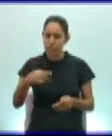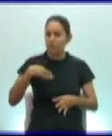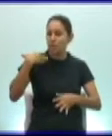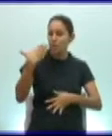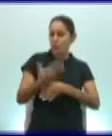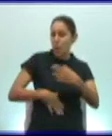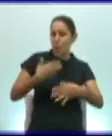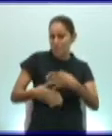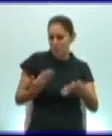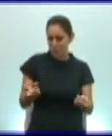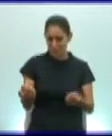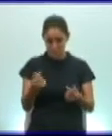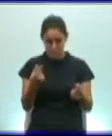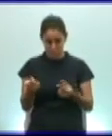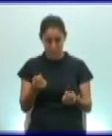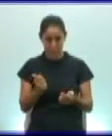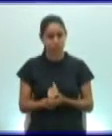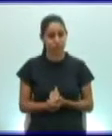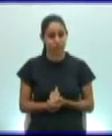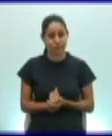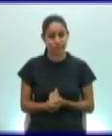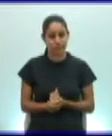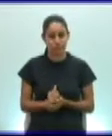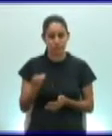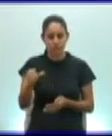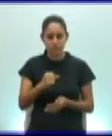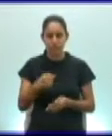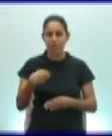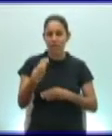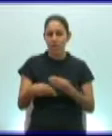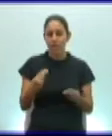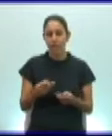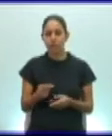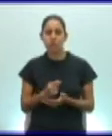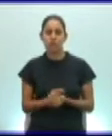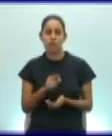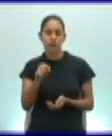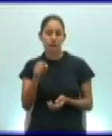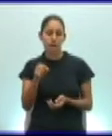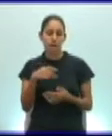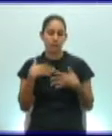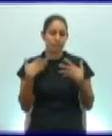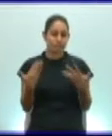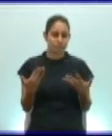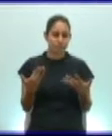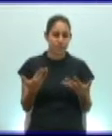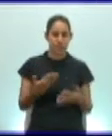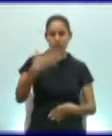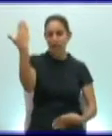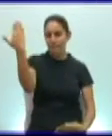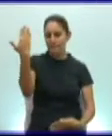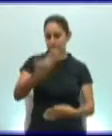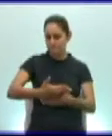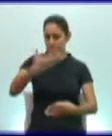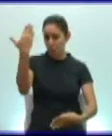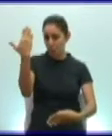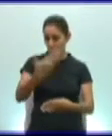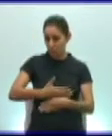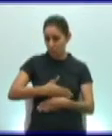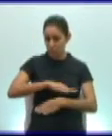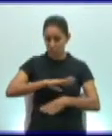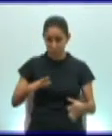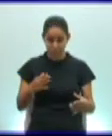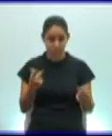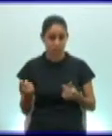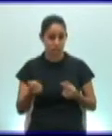se está implementando todo, una serie de recursos, de mecanismos que nos van a llevar después al bloqueo económico concretado,